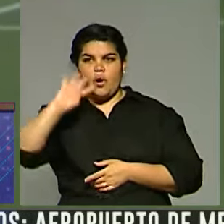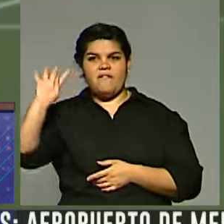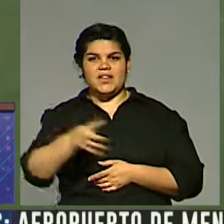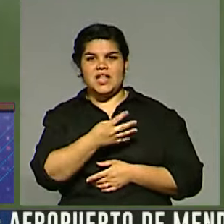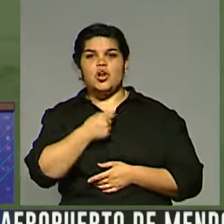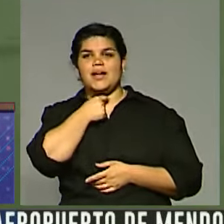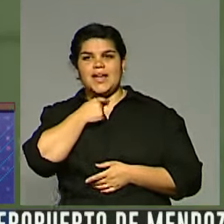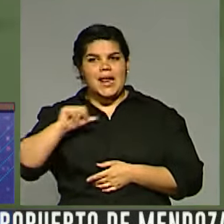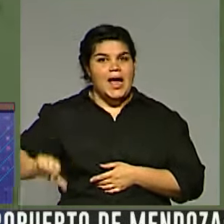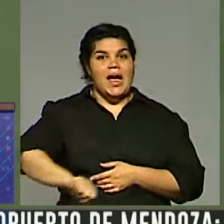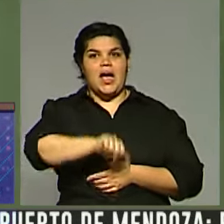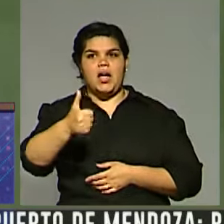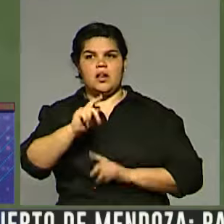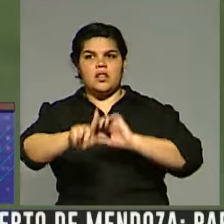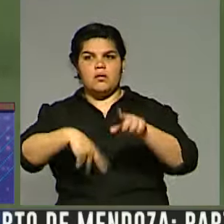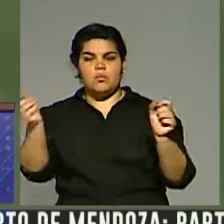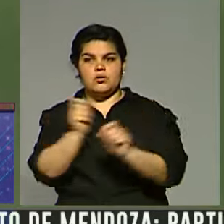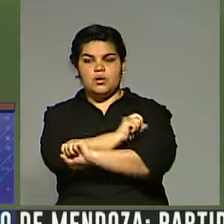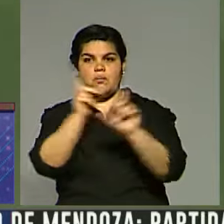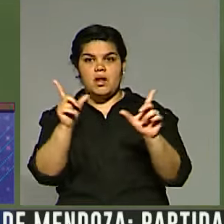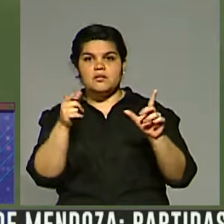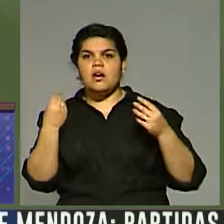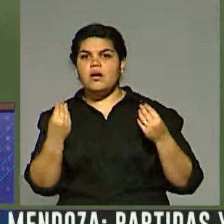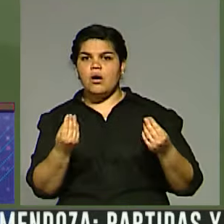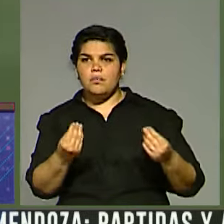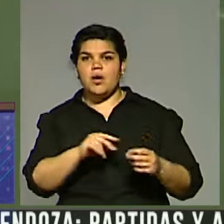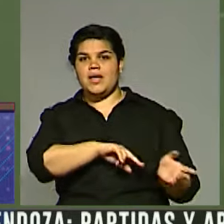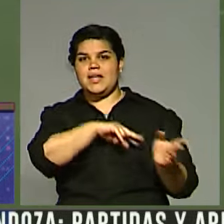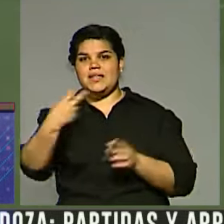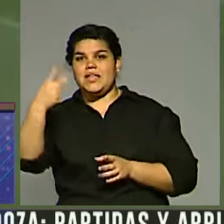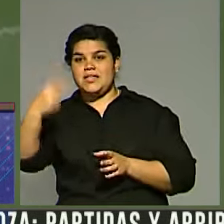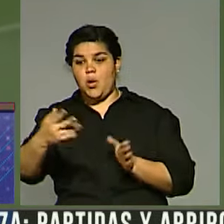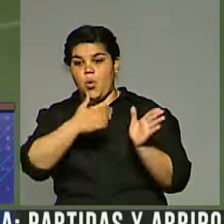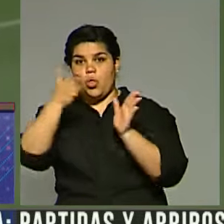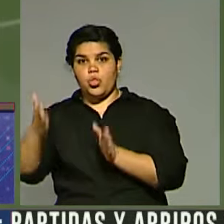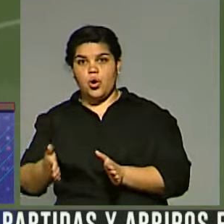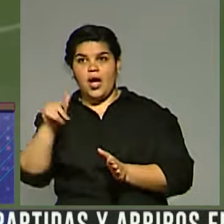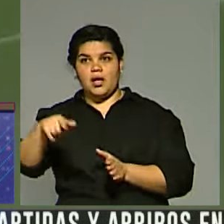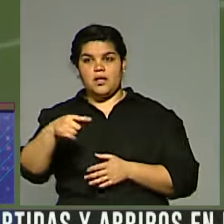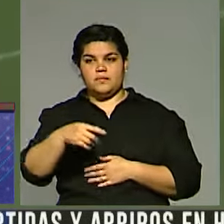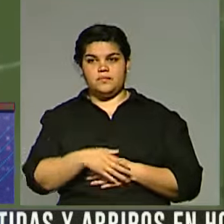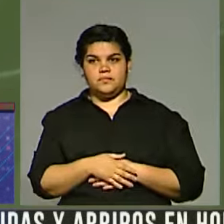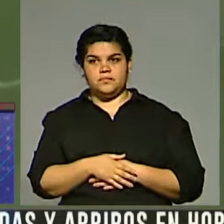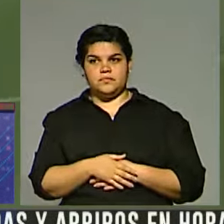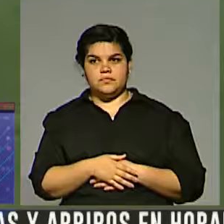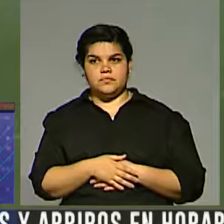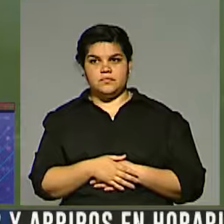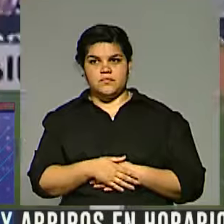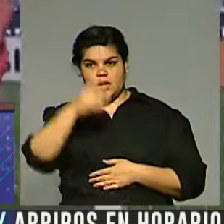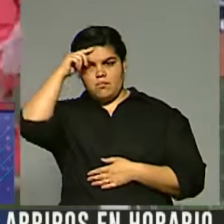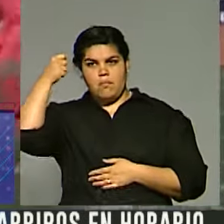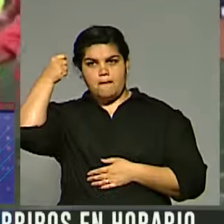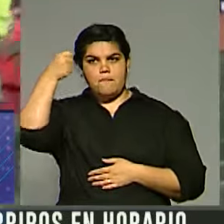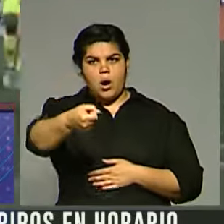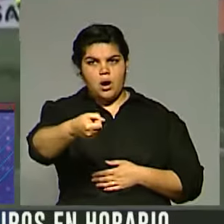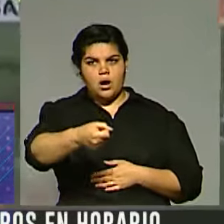ganando. Pero la sorpresa se iba a desatar ya en la segunda parte cuando el local Leganés. Bien, cabezazo Sar,